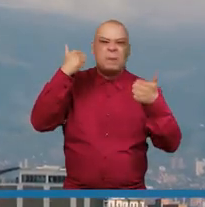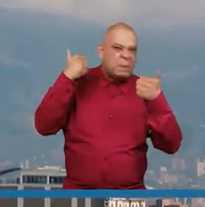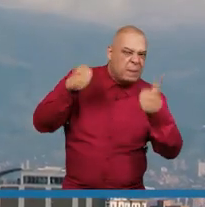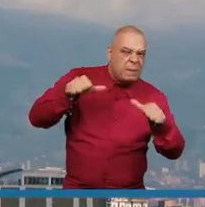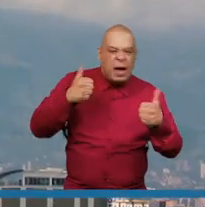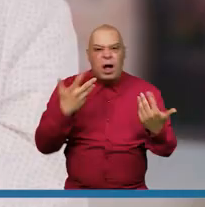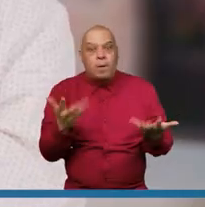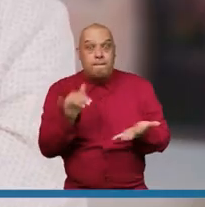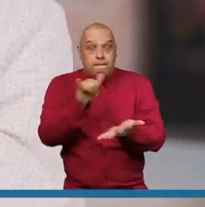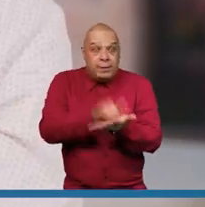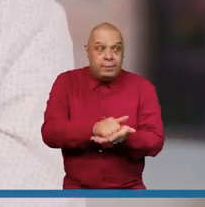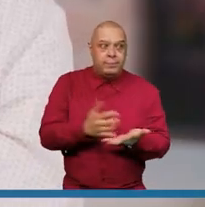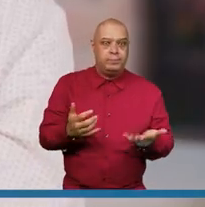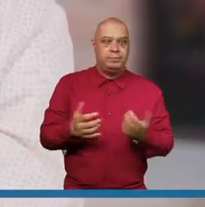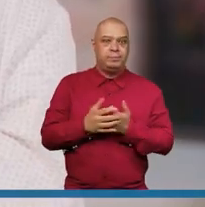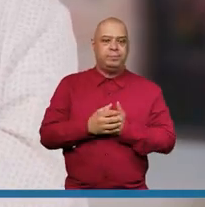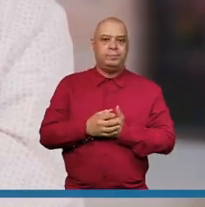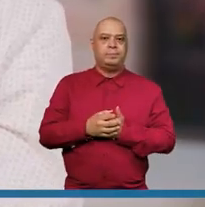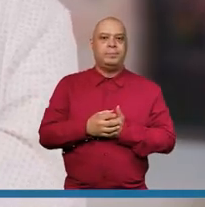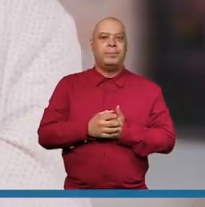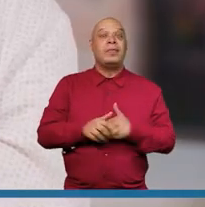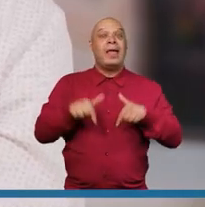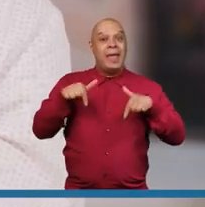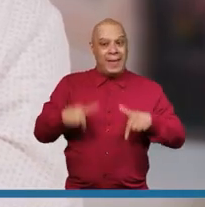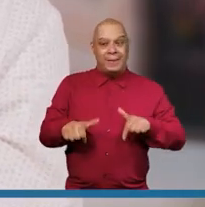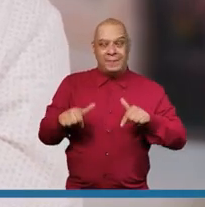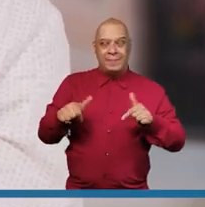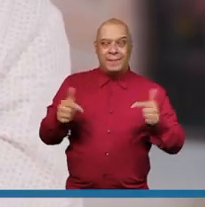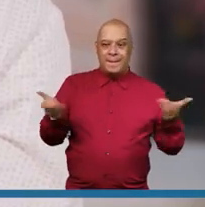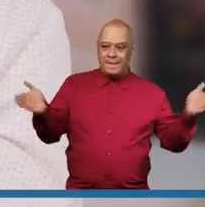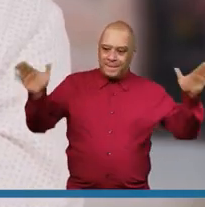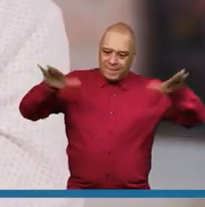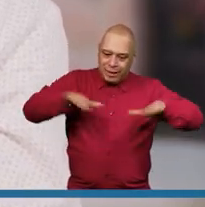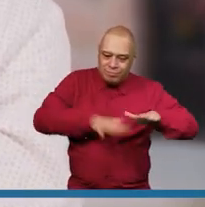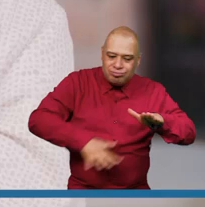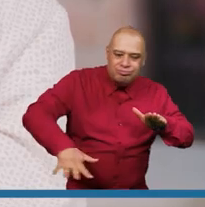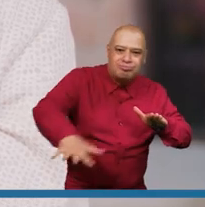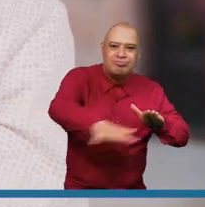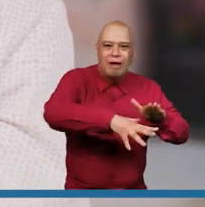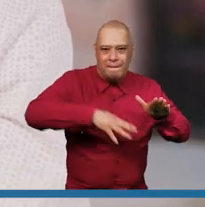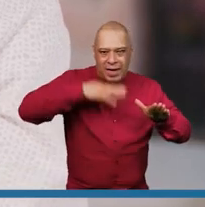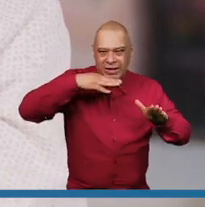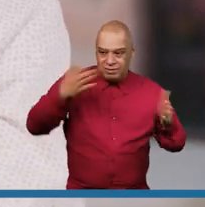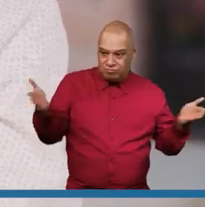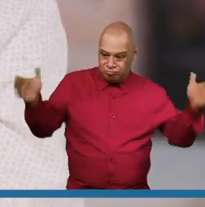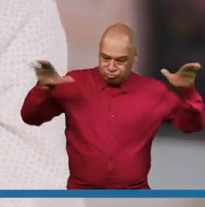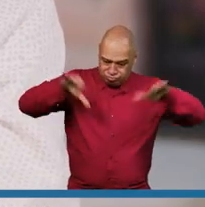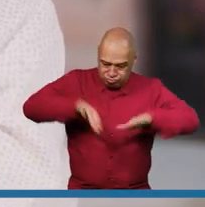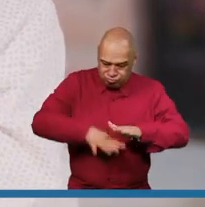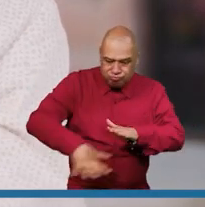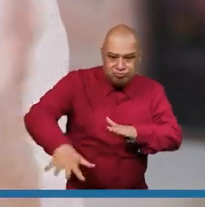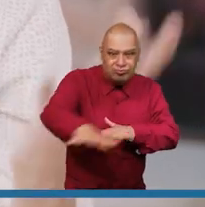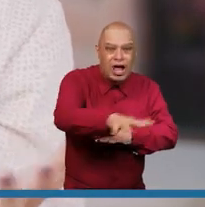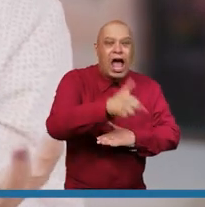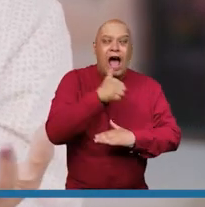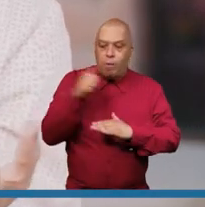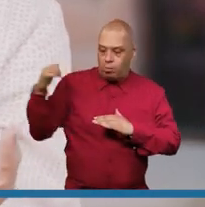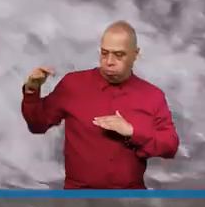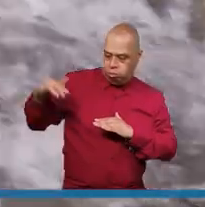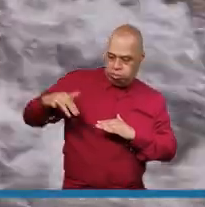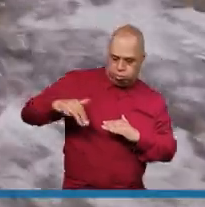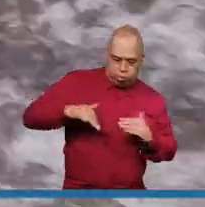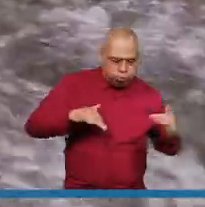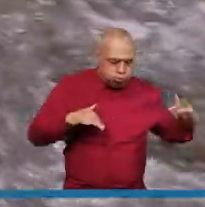aire. En un momento de esta, en este valle, pues el agua y la energía se proveía del mismo